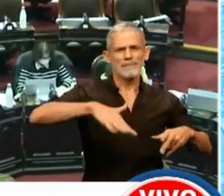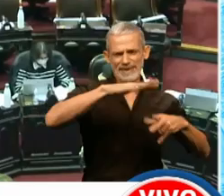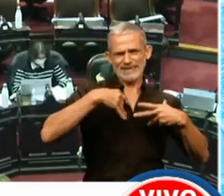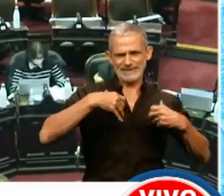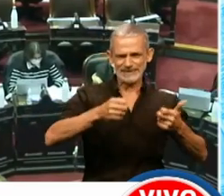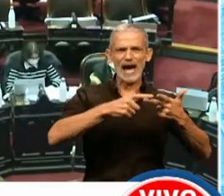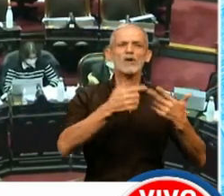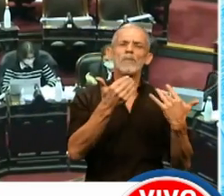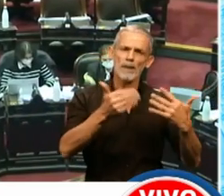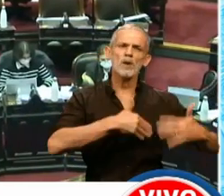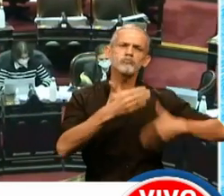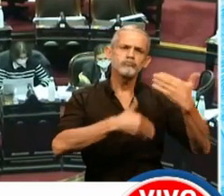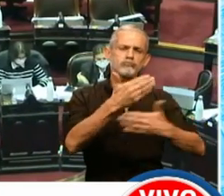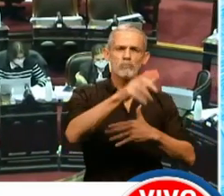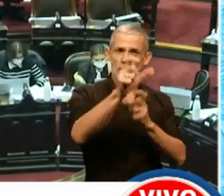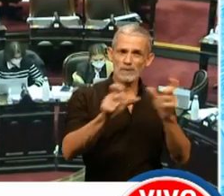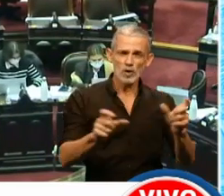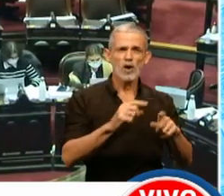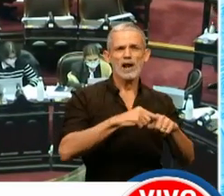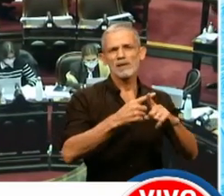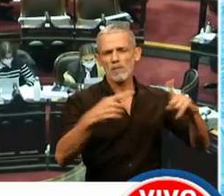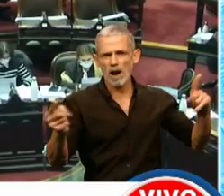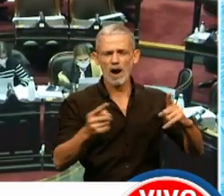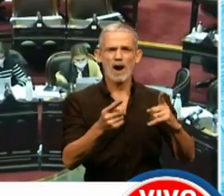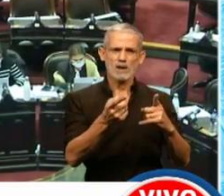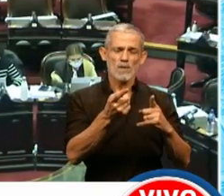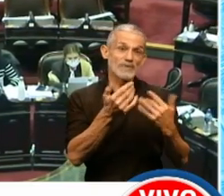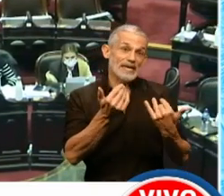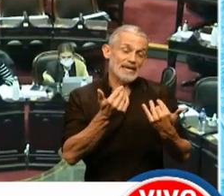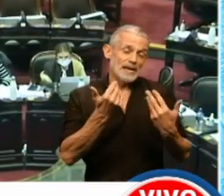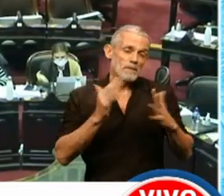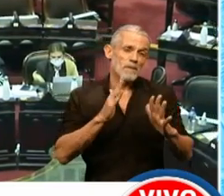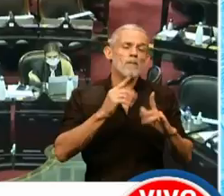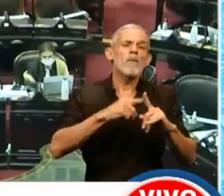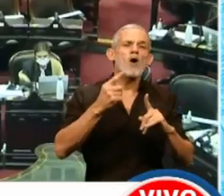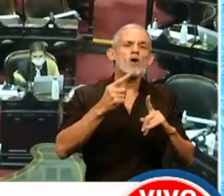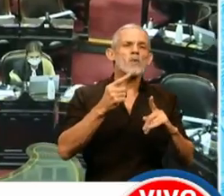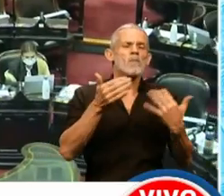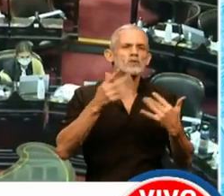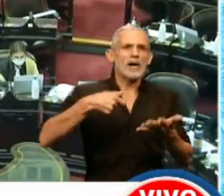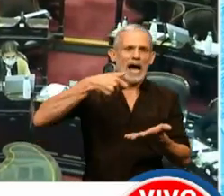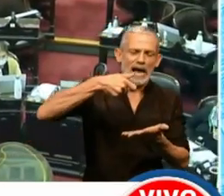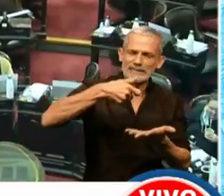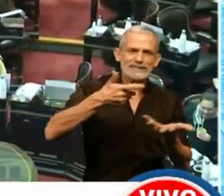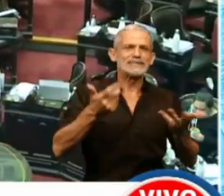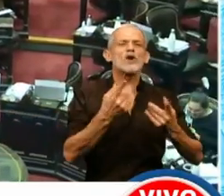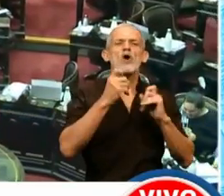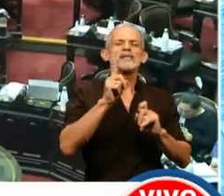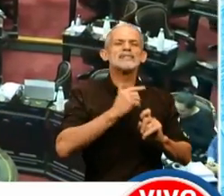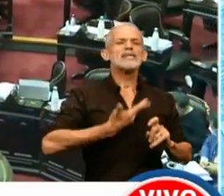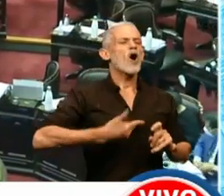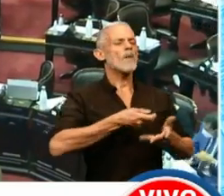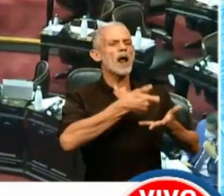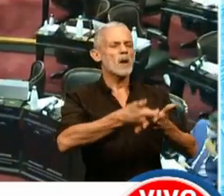apto para el desarrollo humano sostenible y quienes por su elevada capacidad de pago no necesitan subsidio de